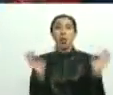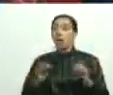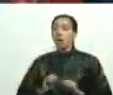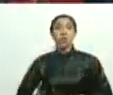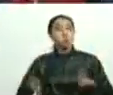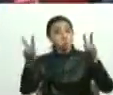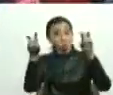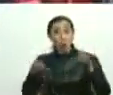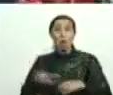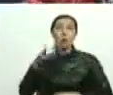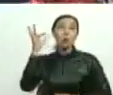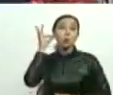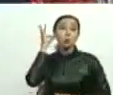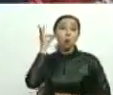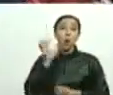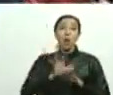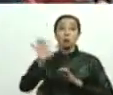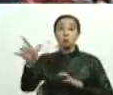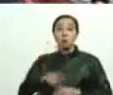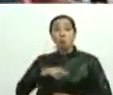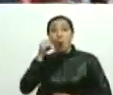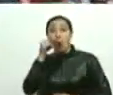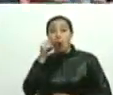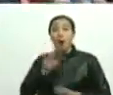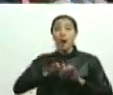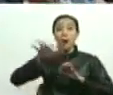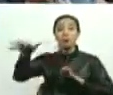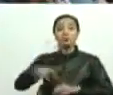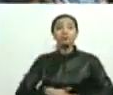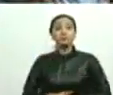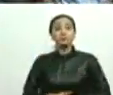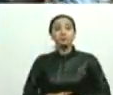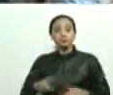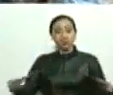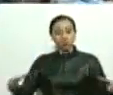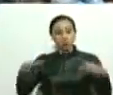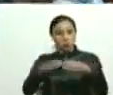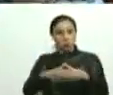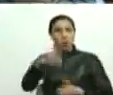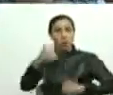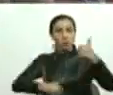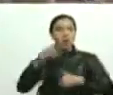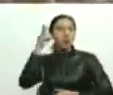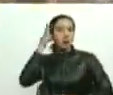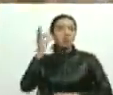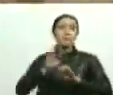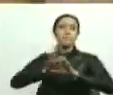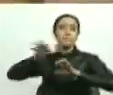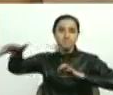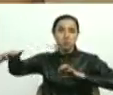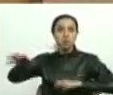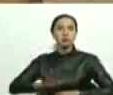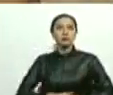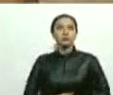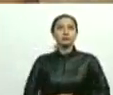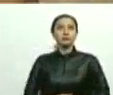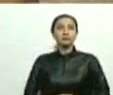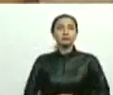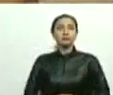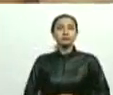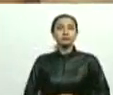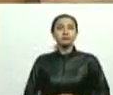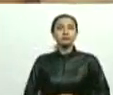mujeres, hombres, la mayoría de las postulaciones las recibieron las mujeres. Las mujeres.